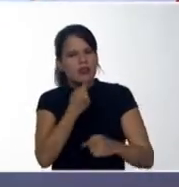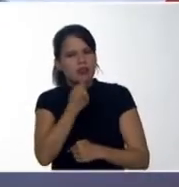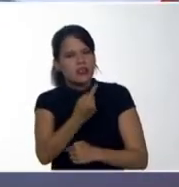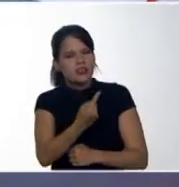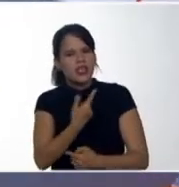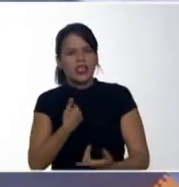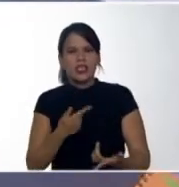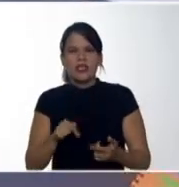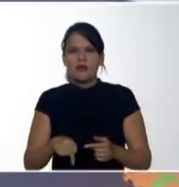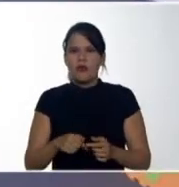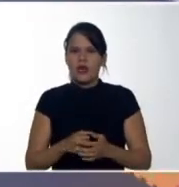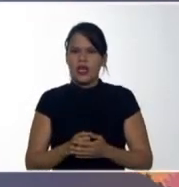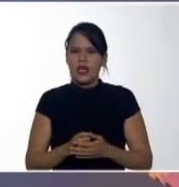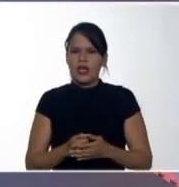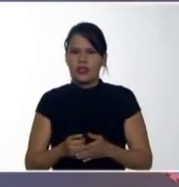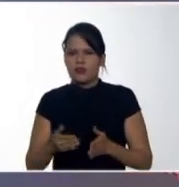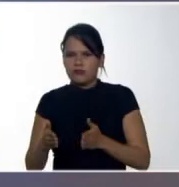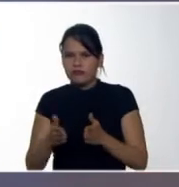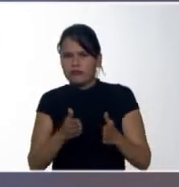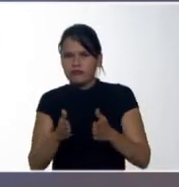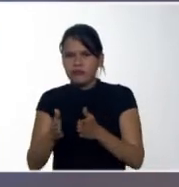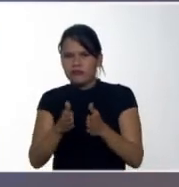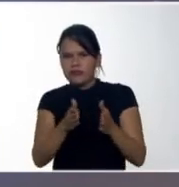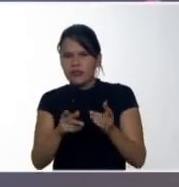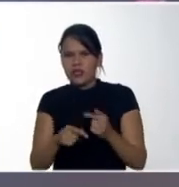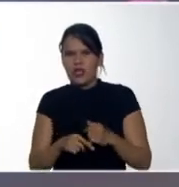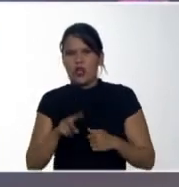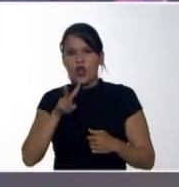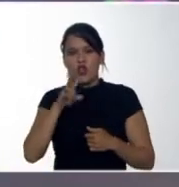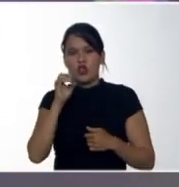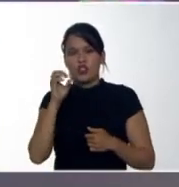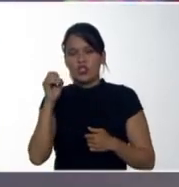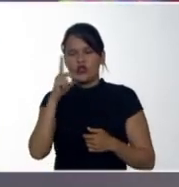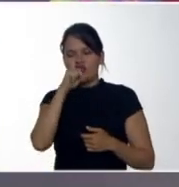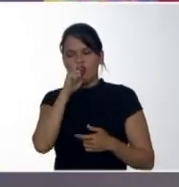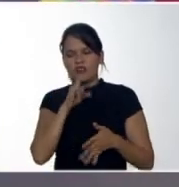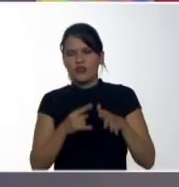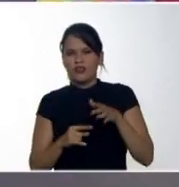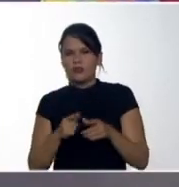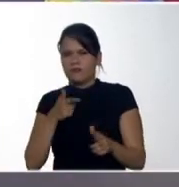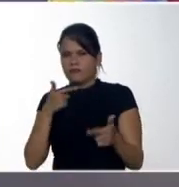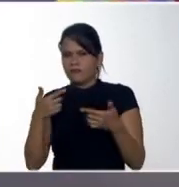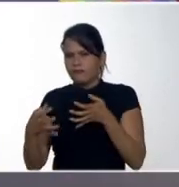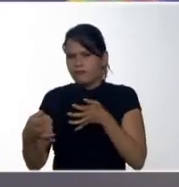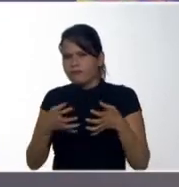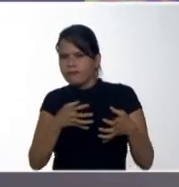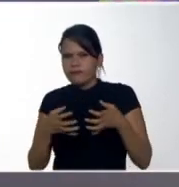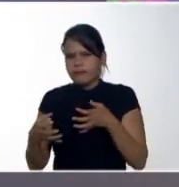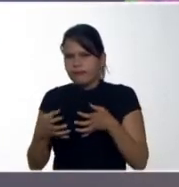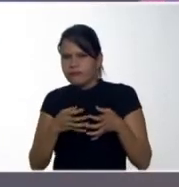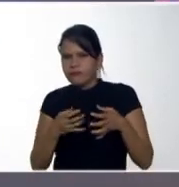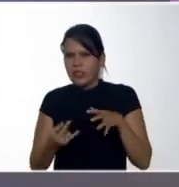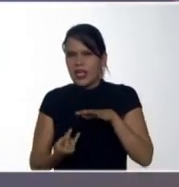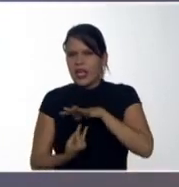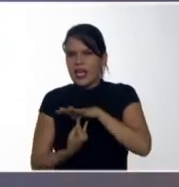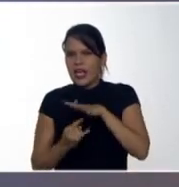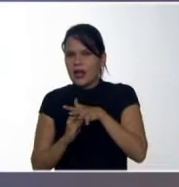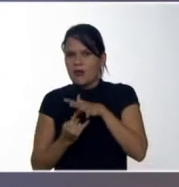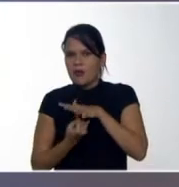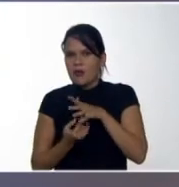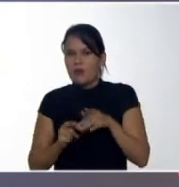la ruta del bicentenario de la batalla de Carabobo, ¿ok? Entonces, por eso también